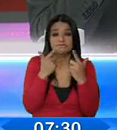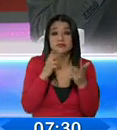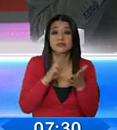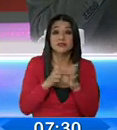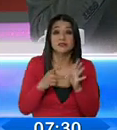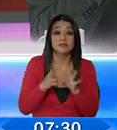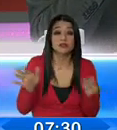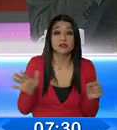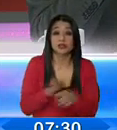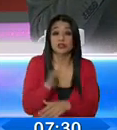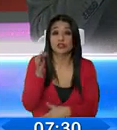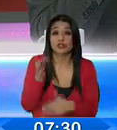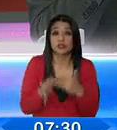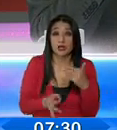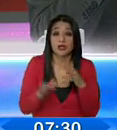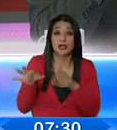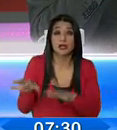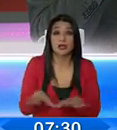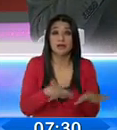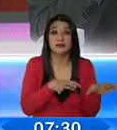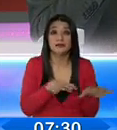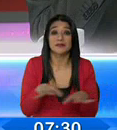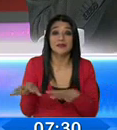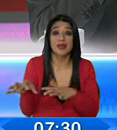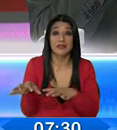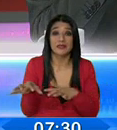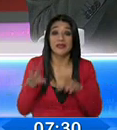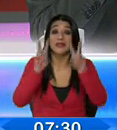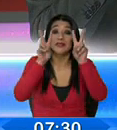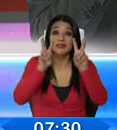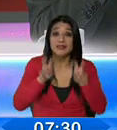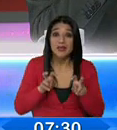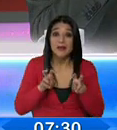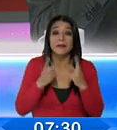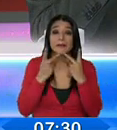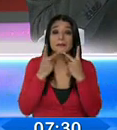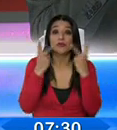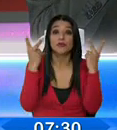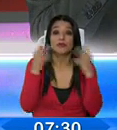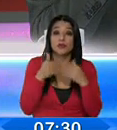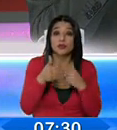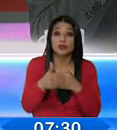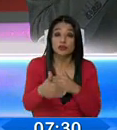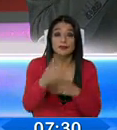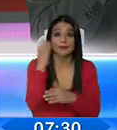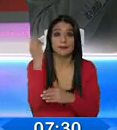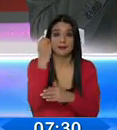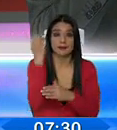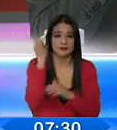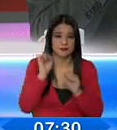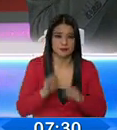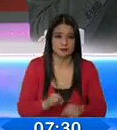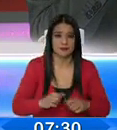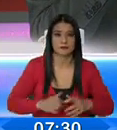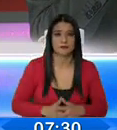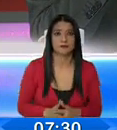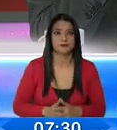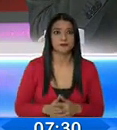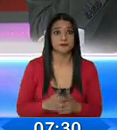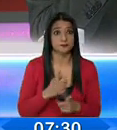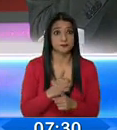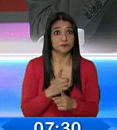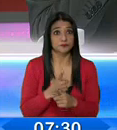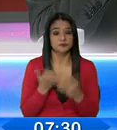totalidad de operaciones que se realicen en el periodo de la emergencia. Para esto, en la actualidad,